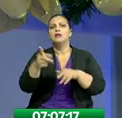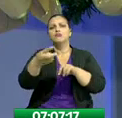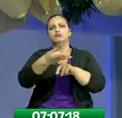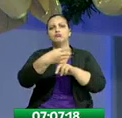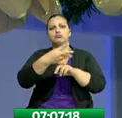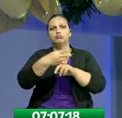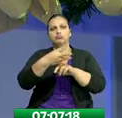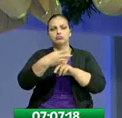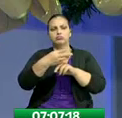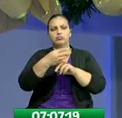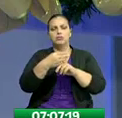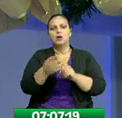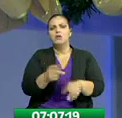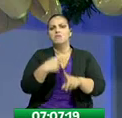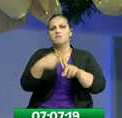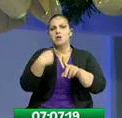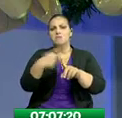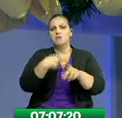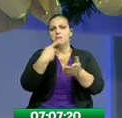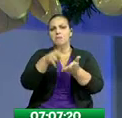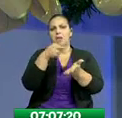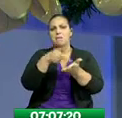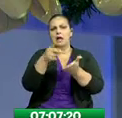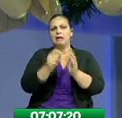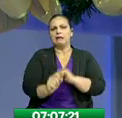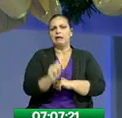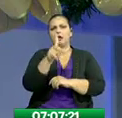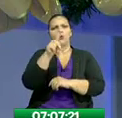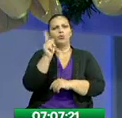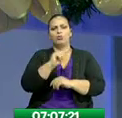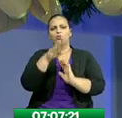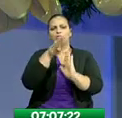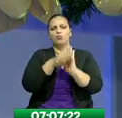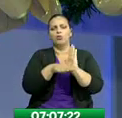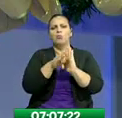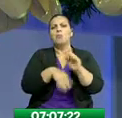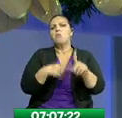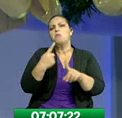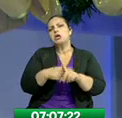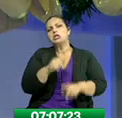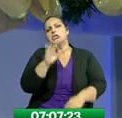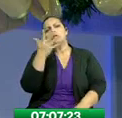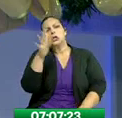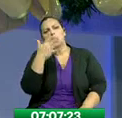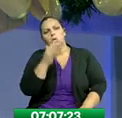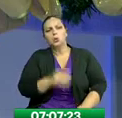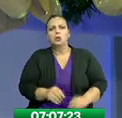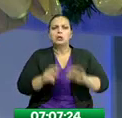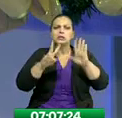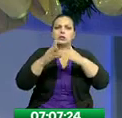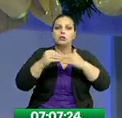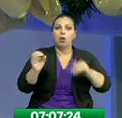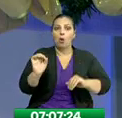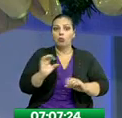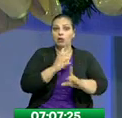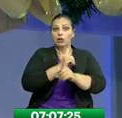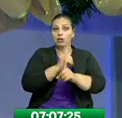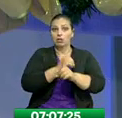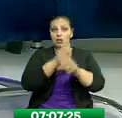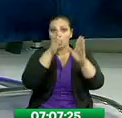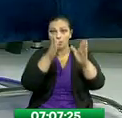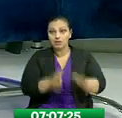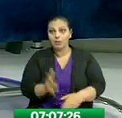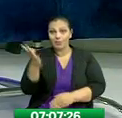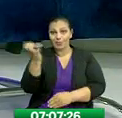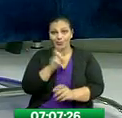que pida a su operadora las tarifas nuevas, las de $5, las de $7, y para las personas con discapacidad o que están en el bono,